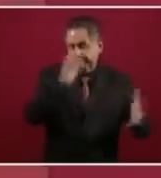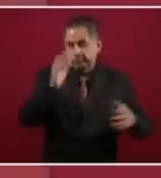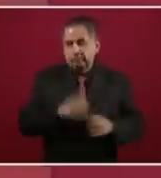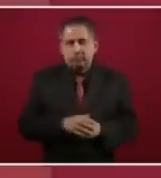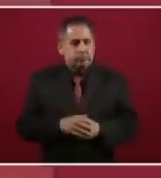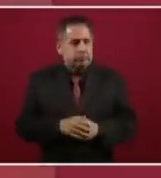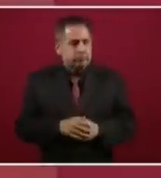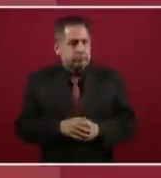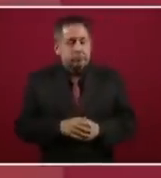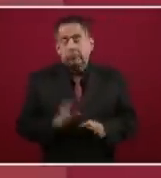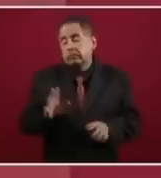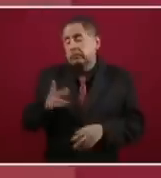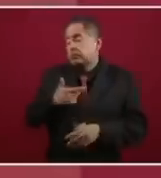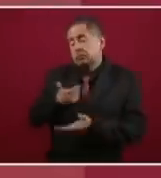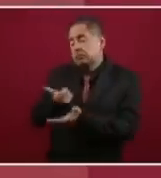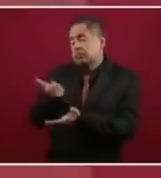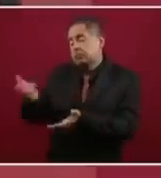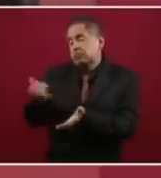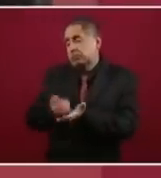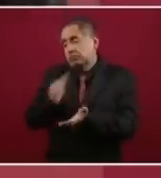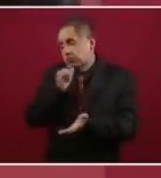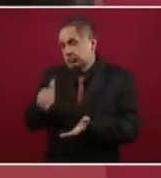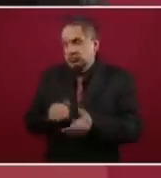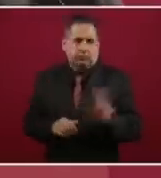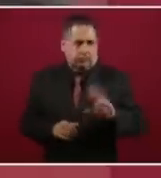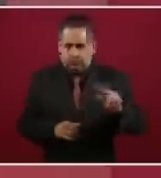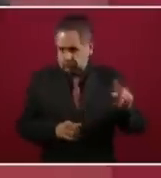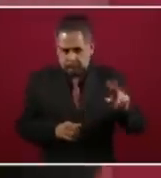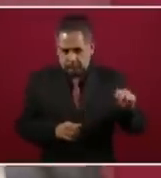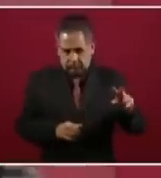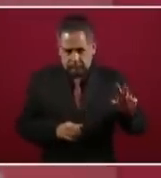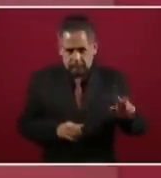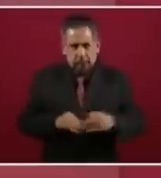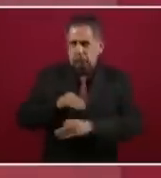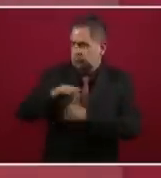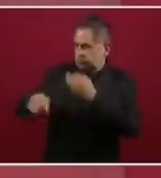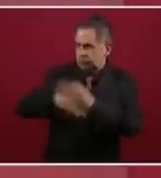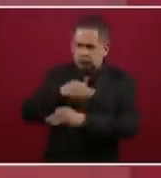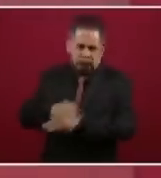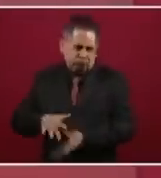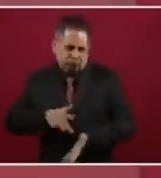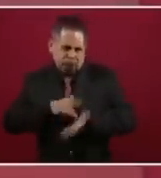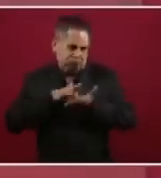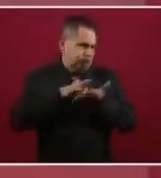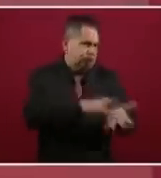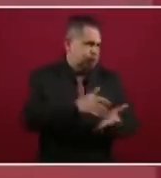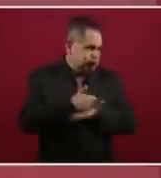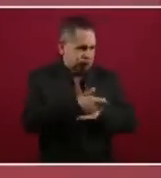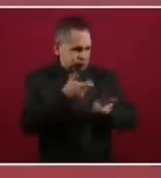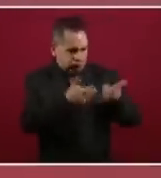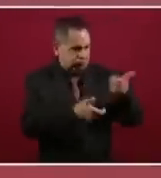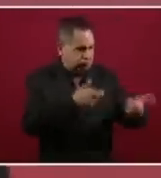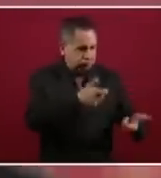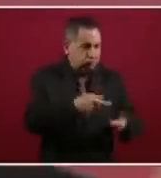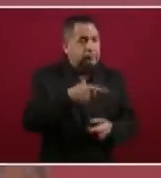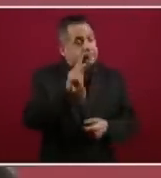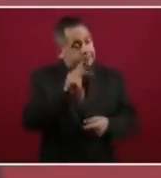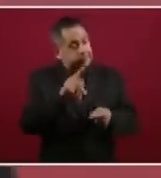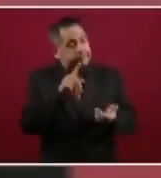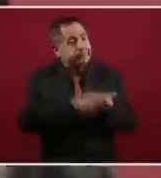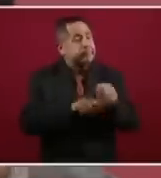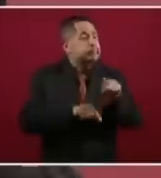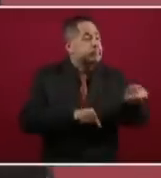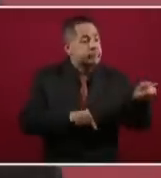Hay otros instrumentos, todo el gobierno va a atender la necesidad y se usa